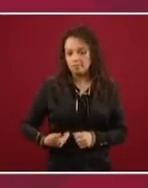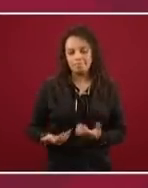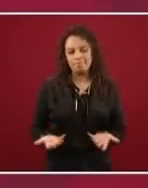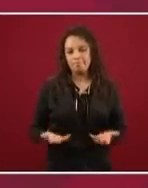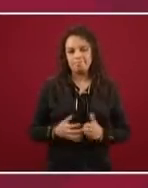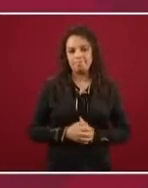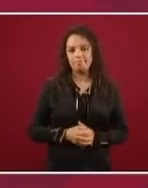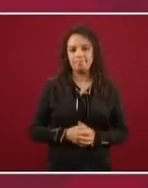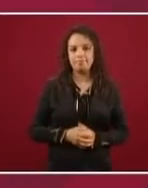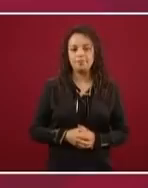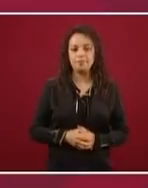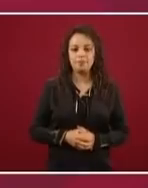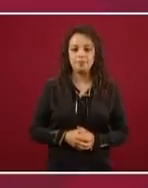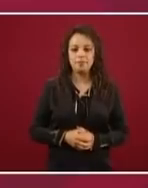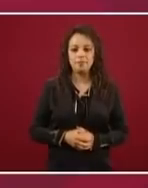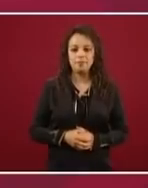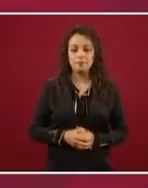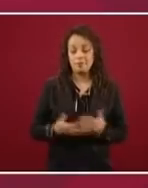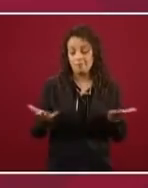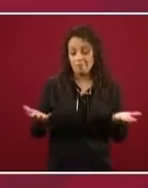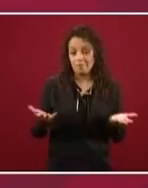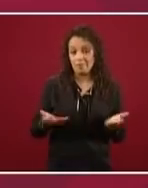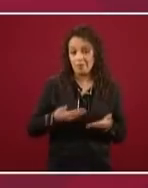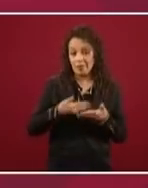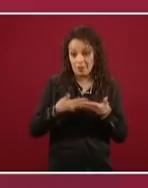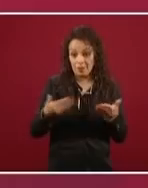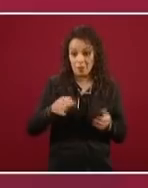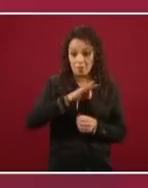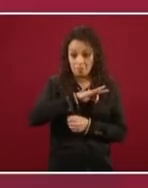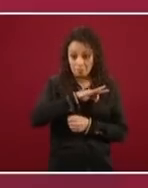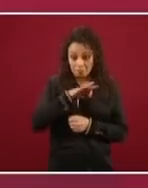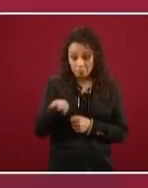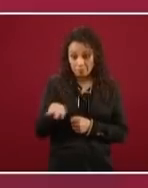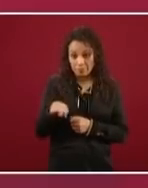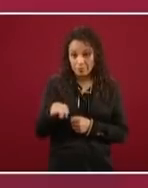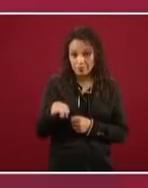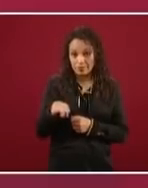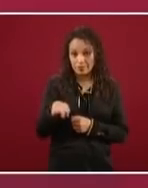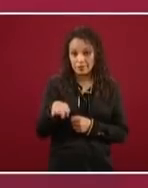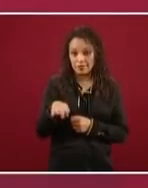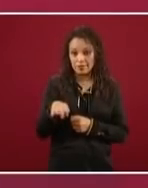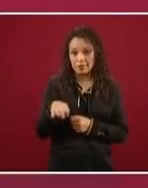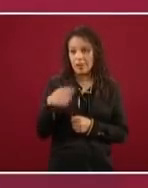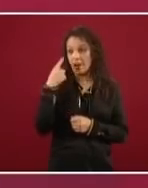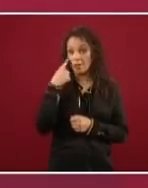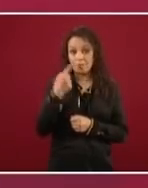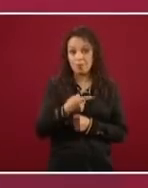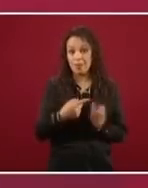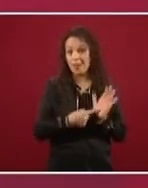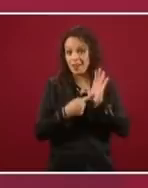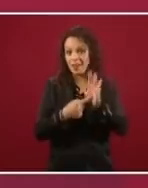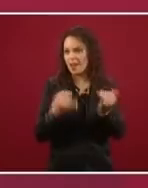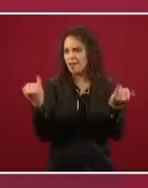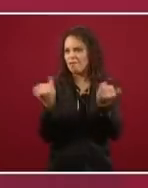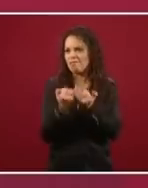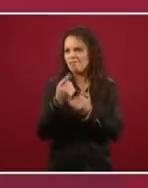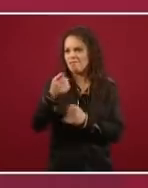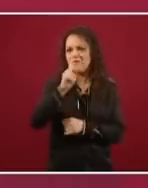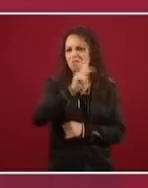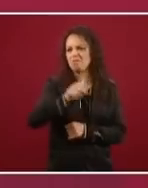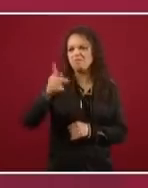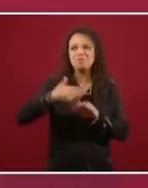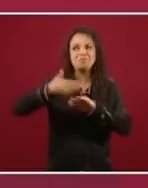y qué pudieran y decir ya ven son lo mismo